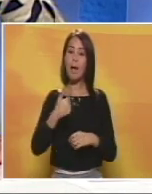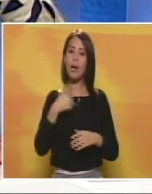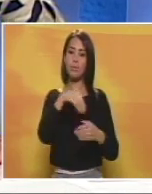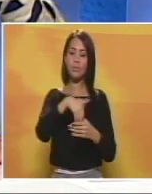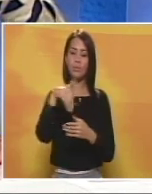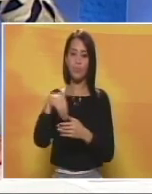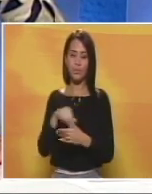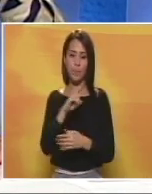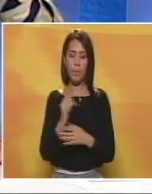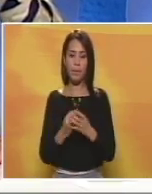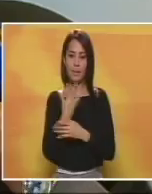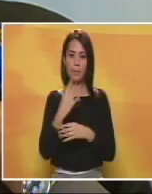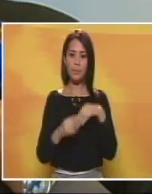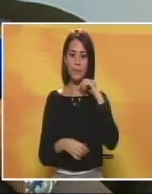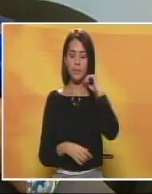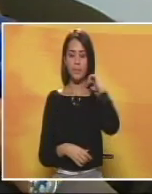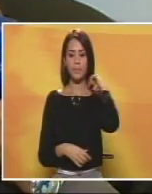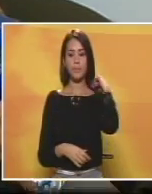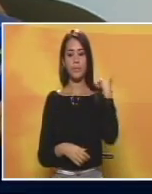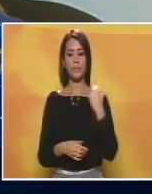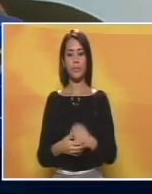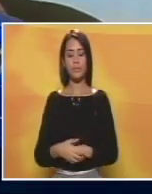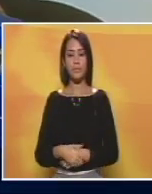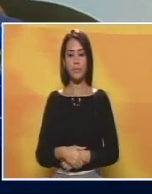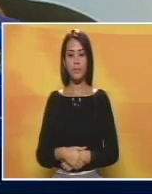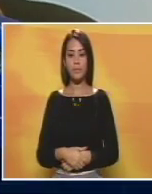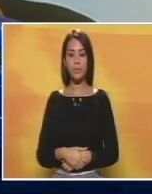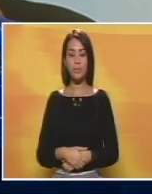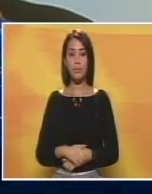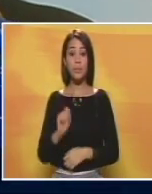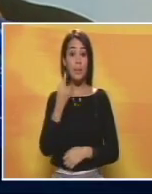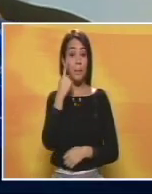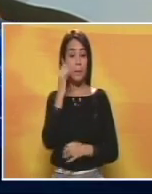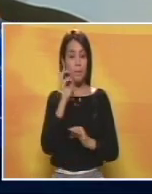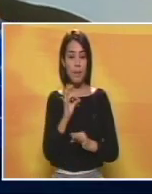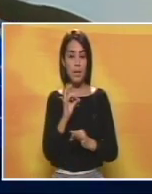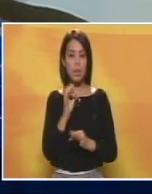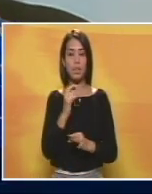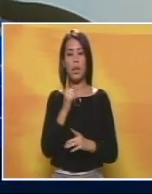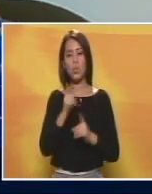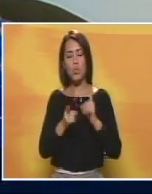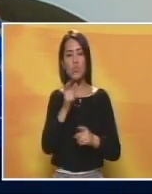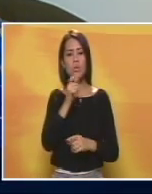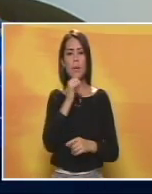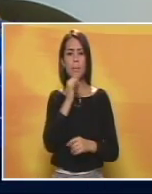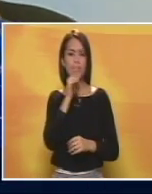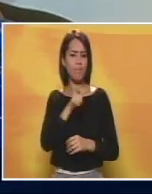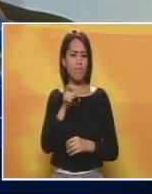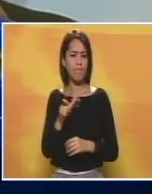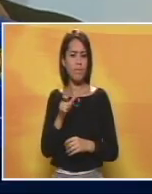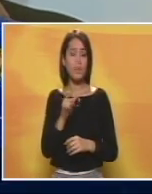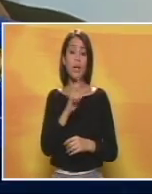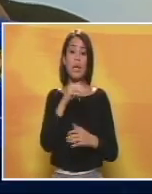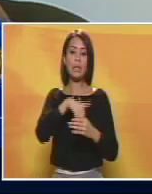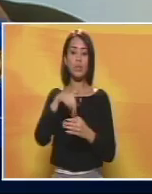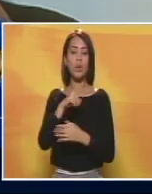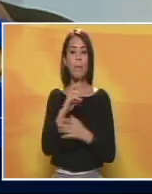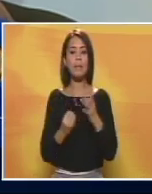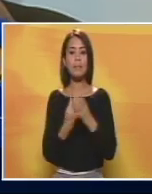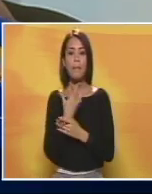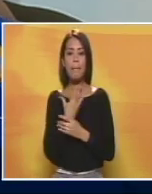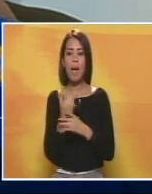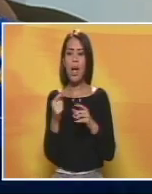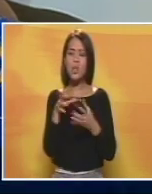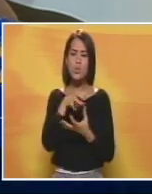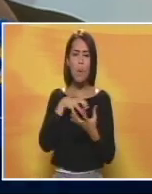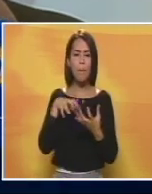elecciones el próximo 20 de mayo. La primera, la que está sobre el tapete, que la gente comenta, que son las elecciones del 20 de mayo, la confrontación que se